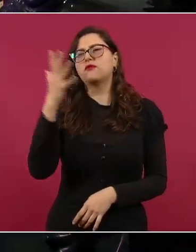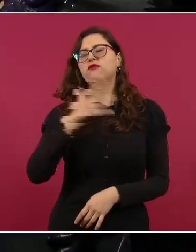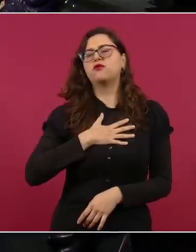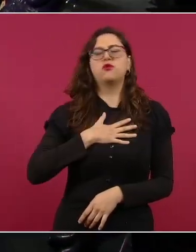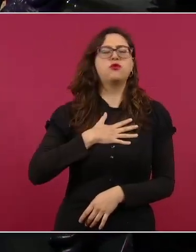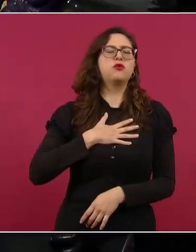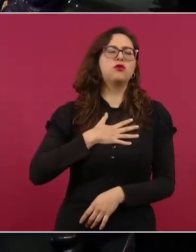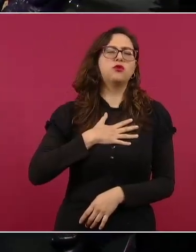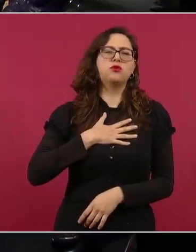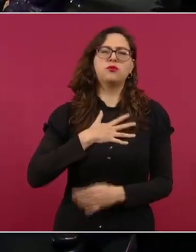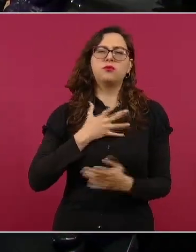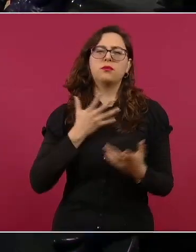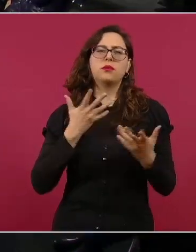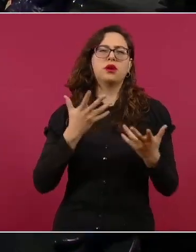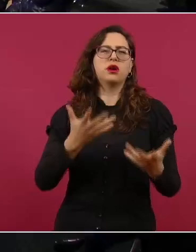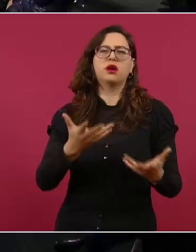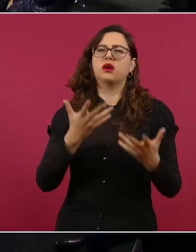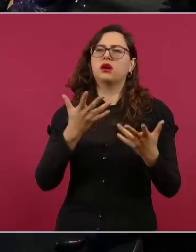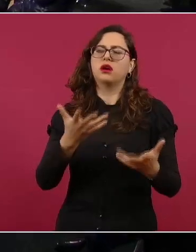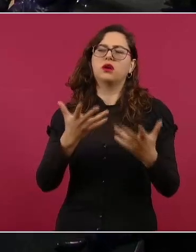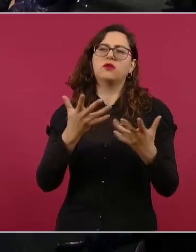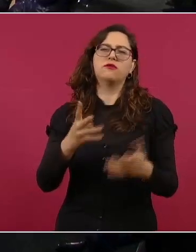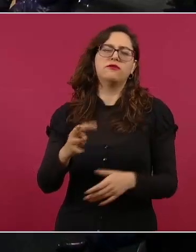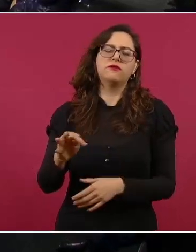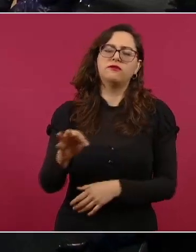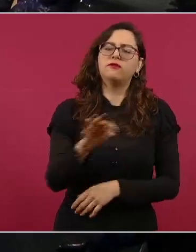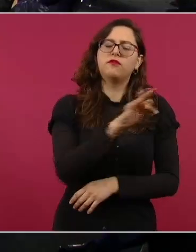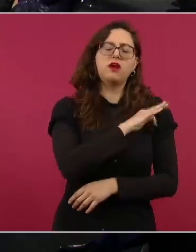de esperanza,